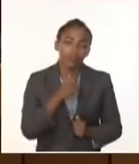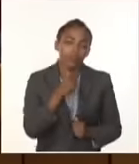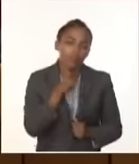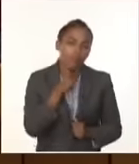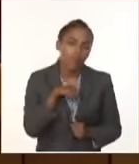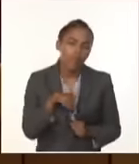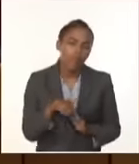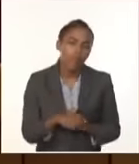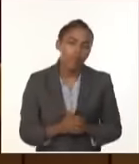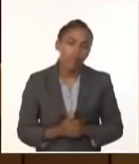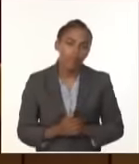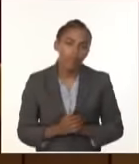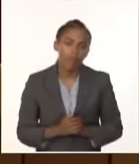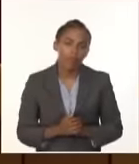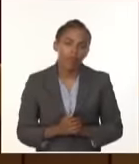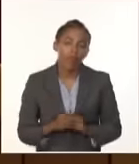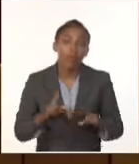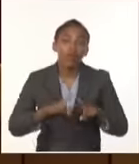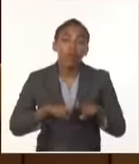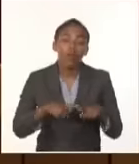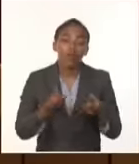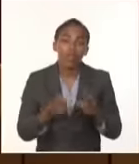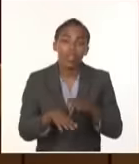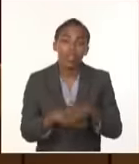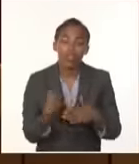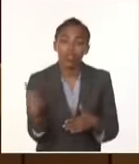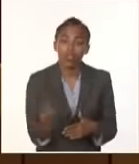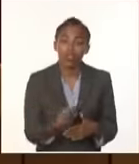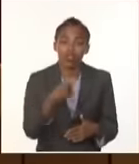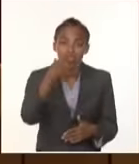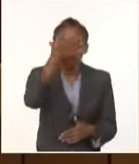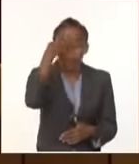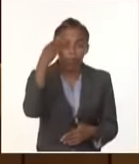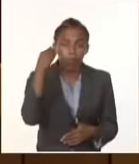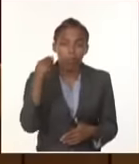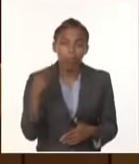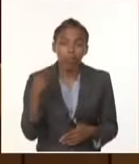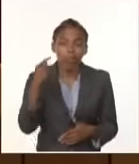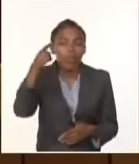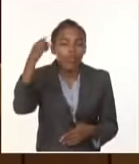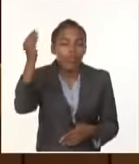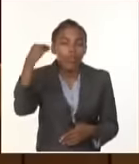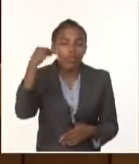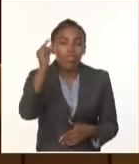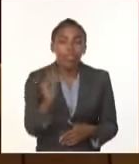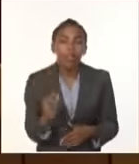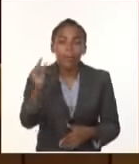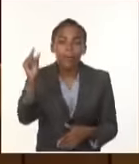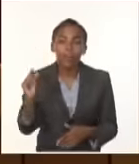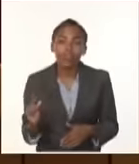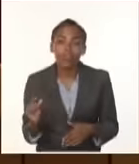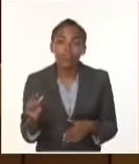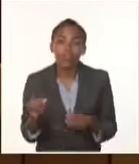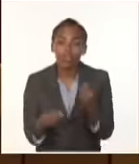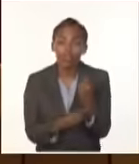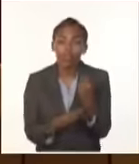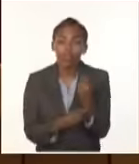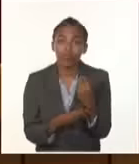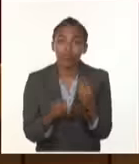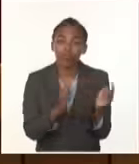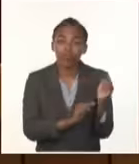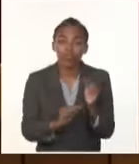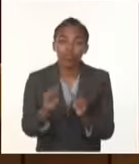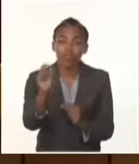enfrentamos? Porque el día que olvidemos que la conciencia de la ciudadanía es soporte fundamental de una sociedad